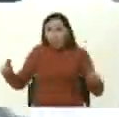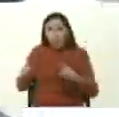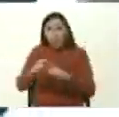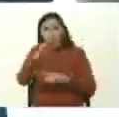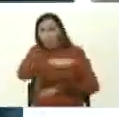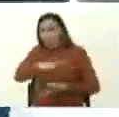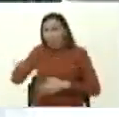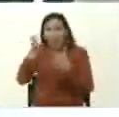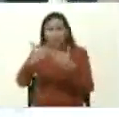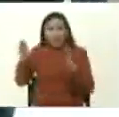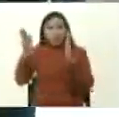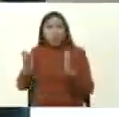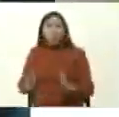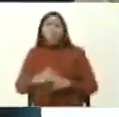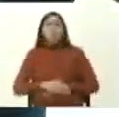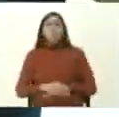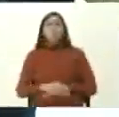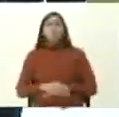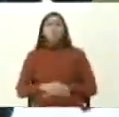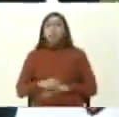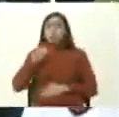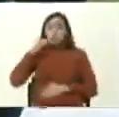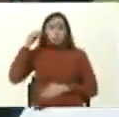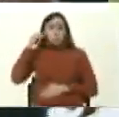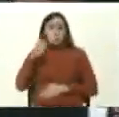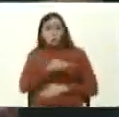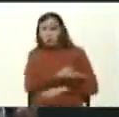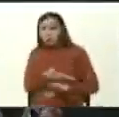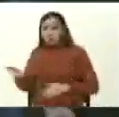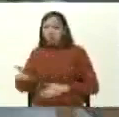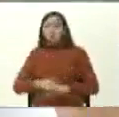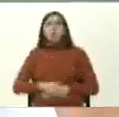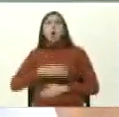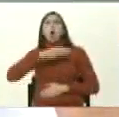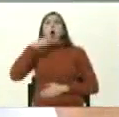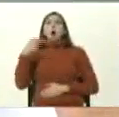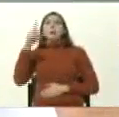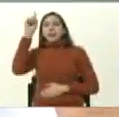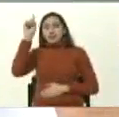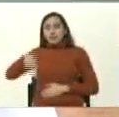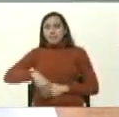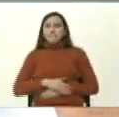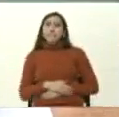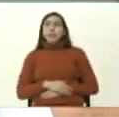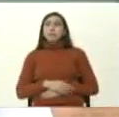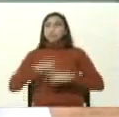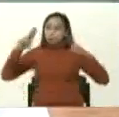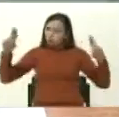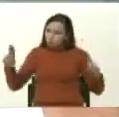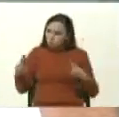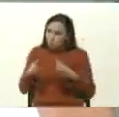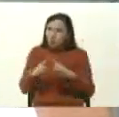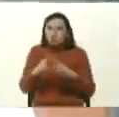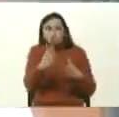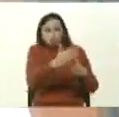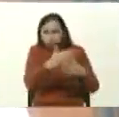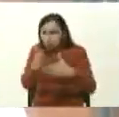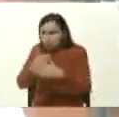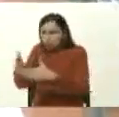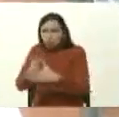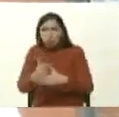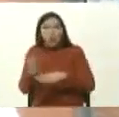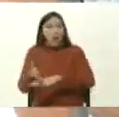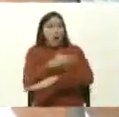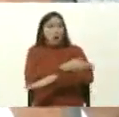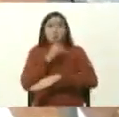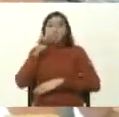muchachada y los niños, las niñas, nuestros jóvenes, también se reencuentran entre sí. Tiempo sin ver a